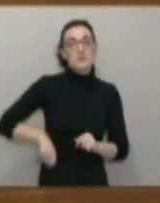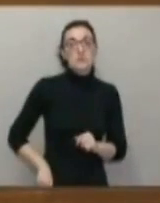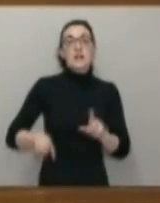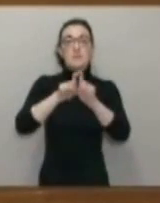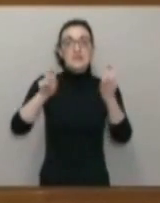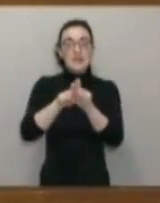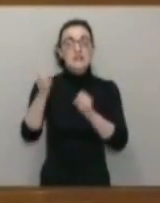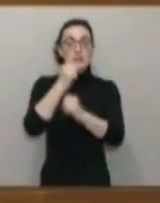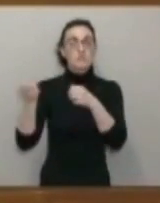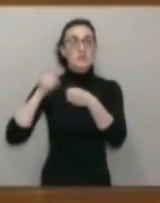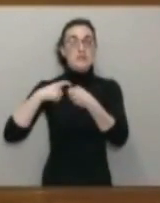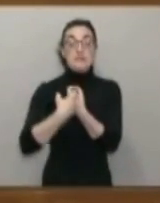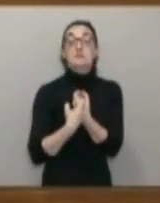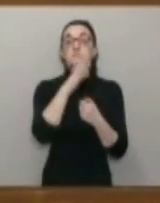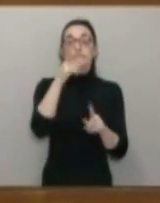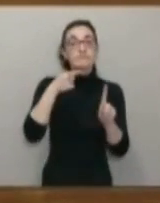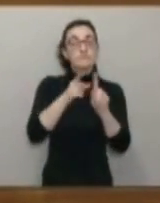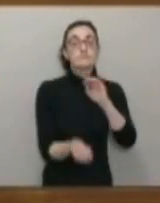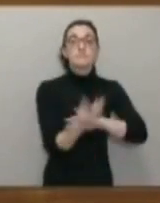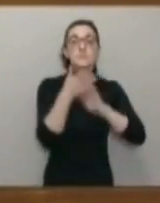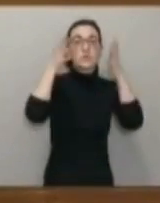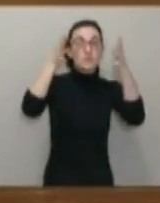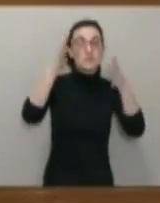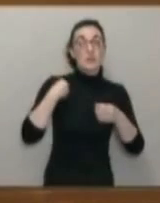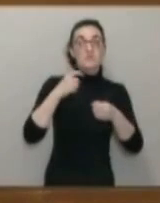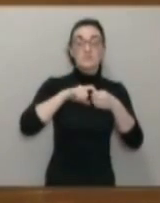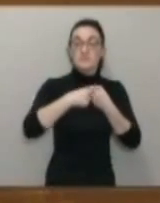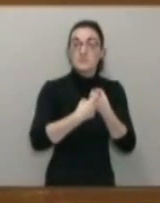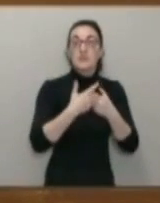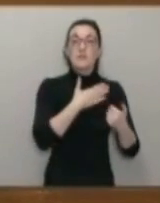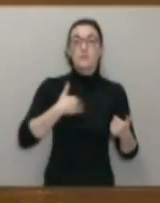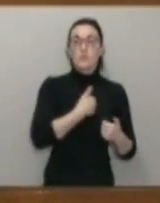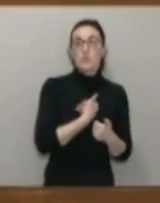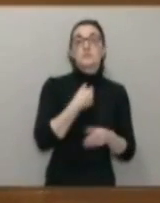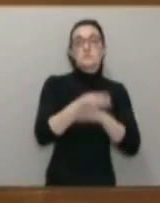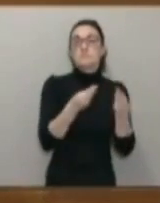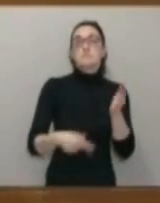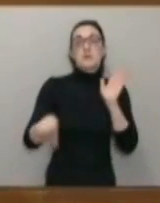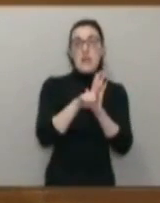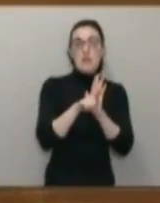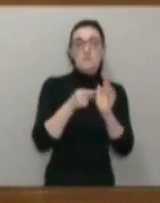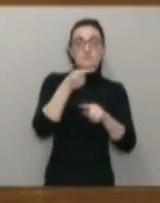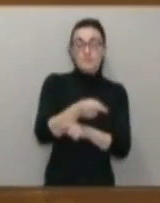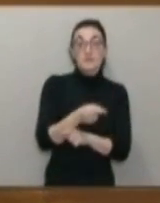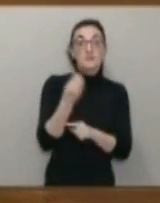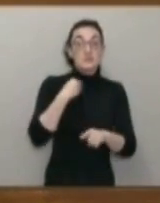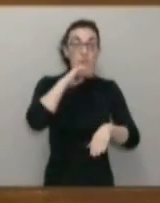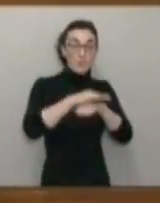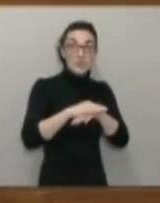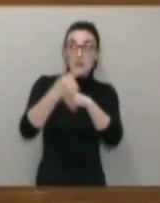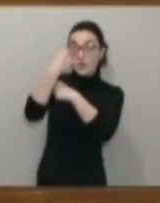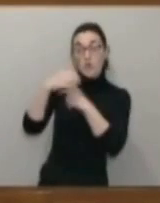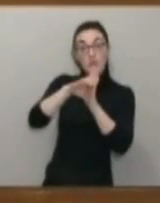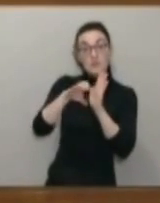empresariales y económicas. Y a tal fin se constituirá un Consejo cuya composición y funciones se desarrollará por ley. En cumplimiento de este mandato